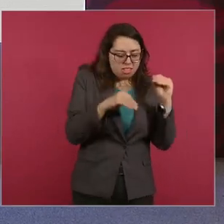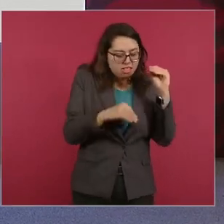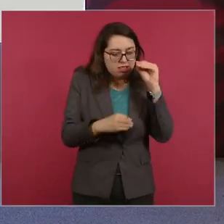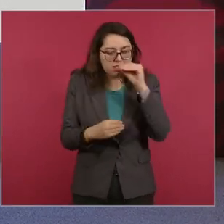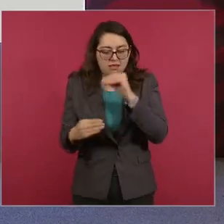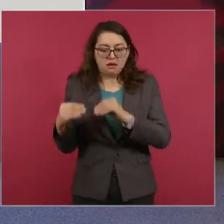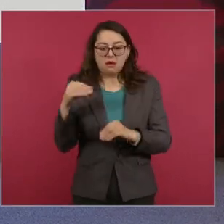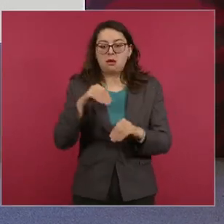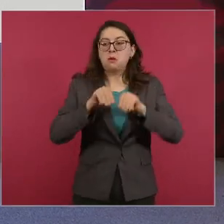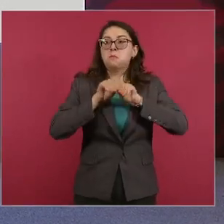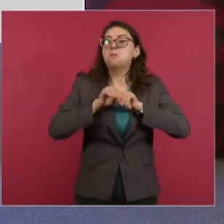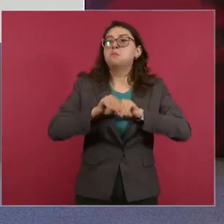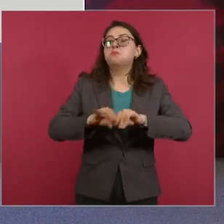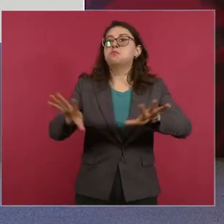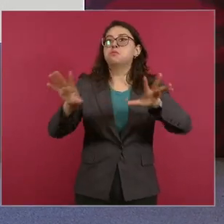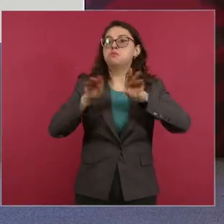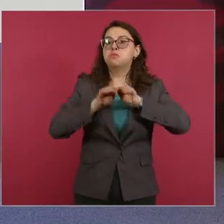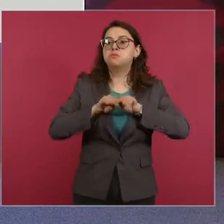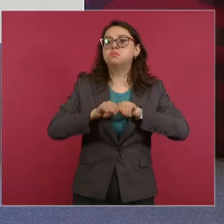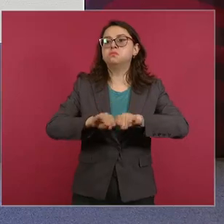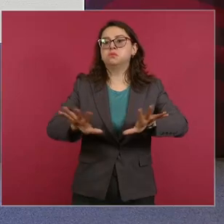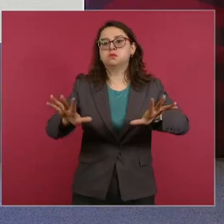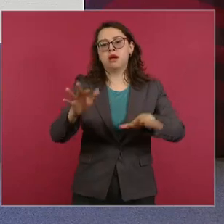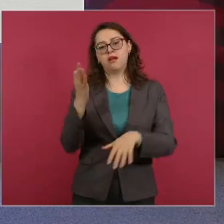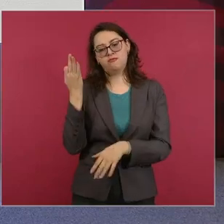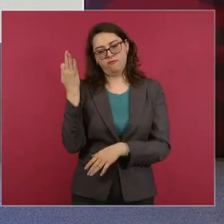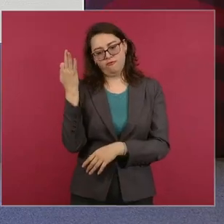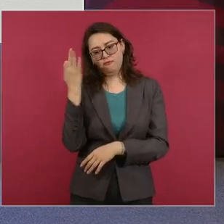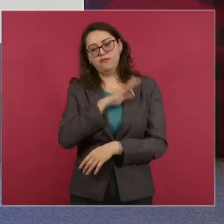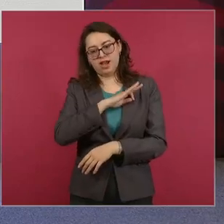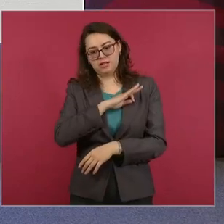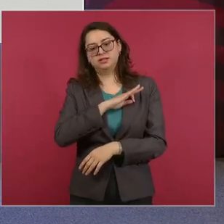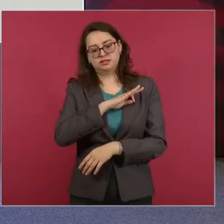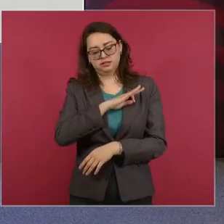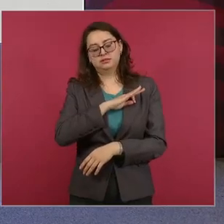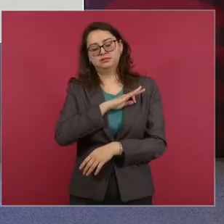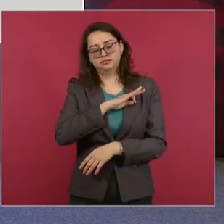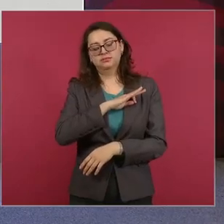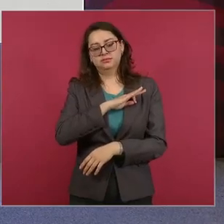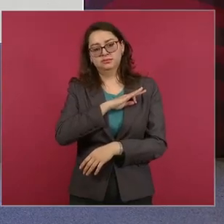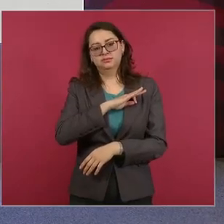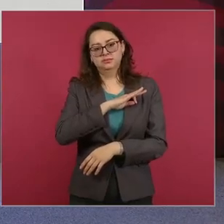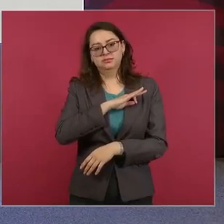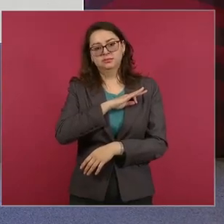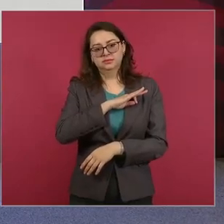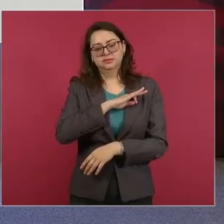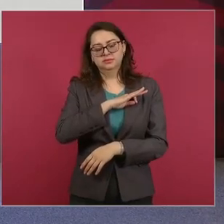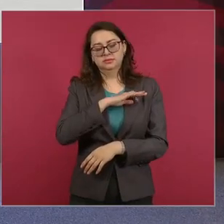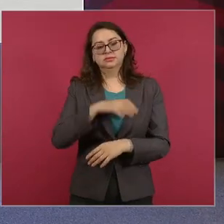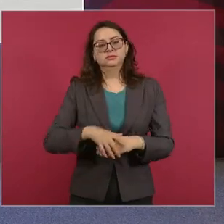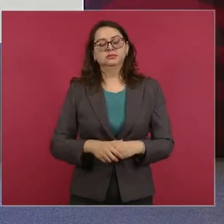los medios de información la mayoría esto para los jóvenes